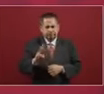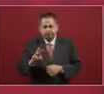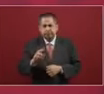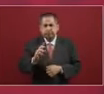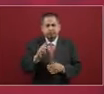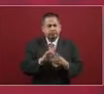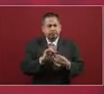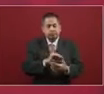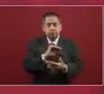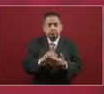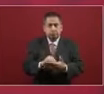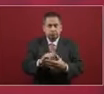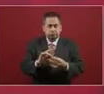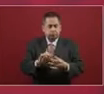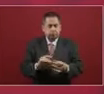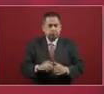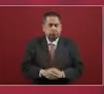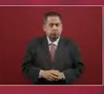se